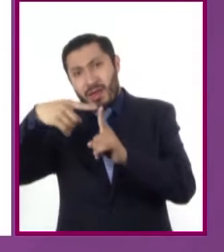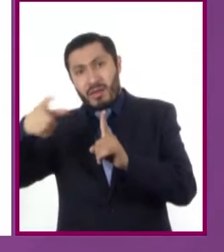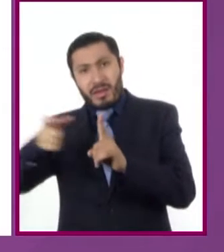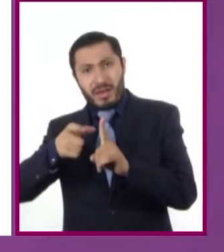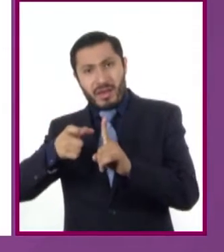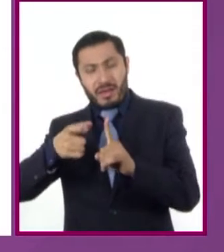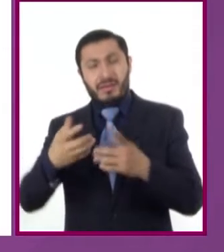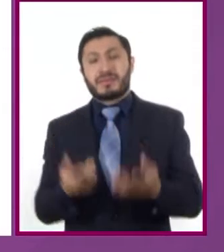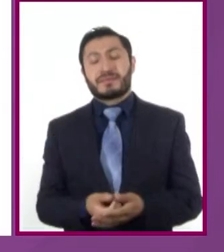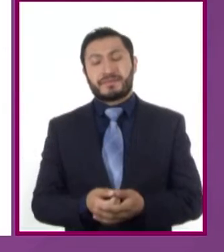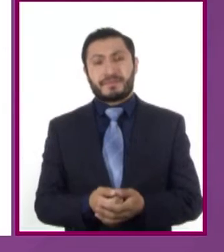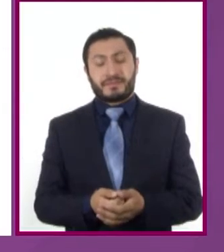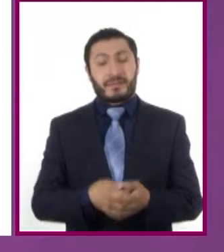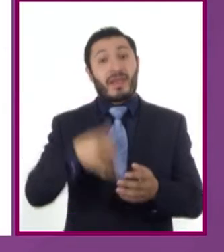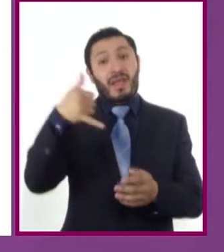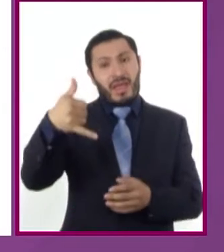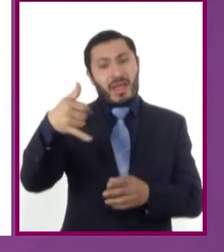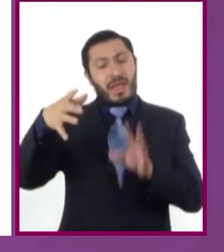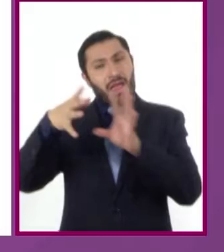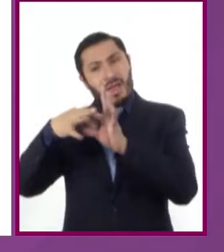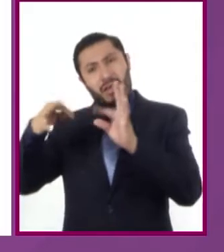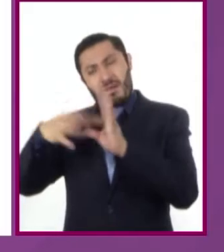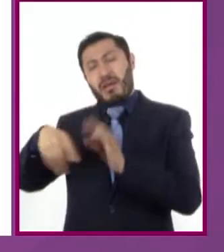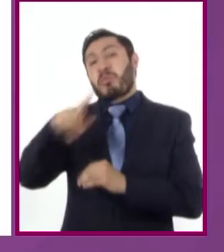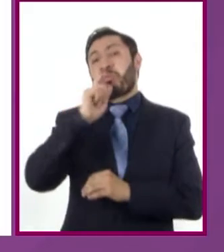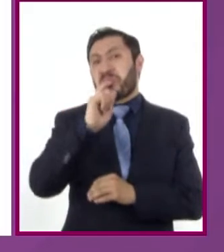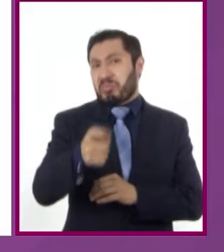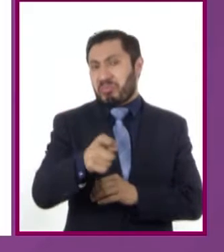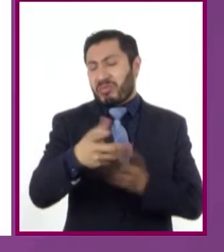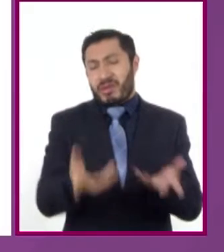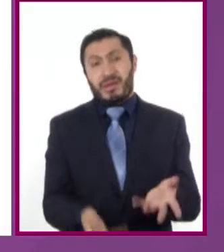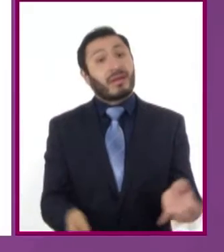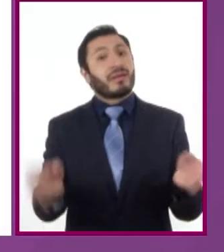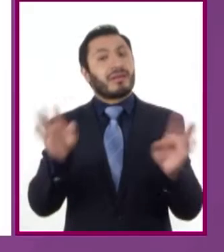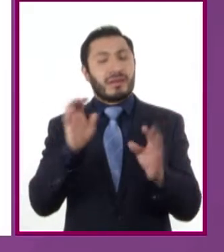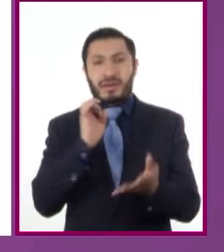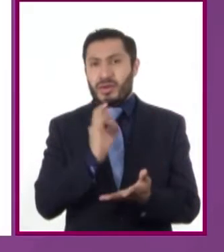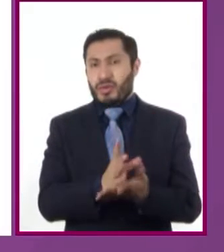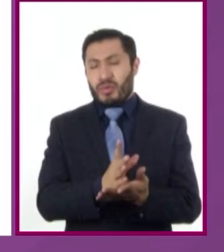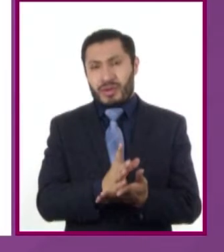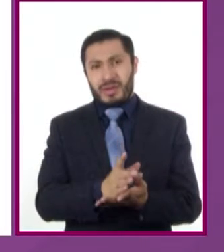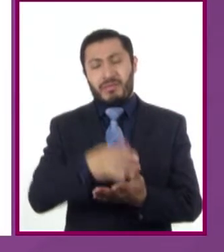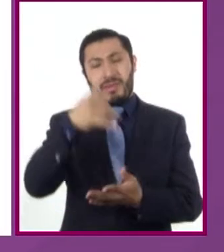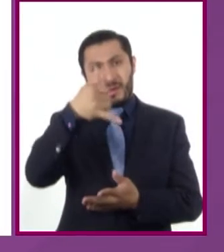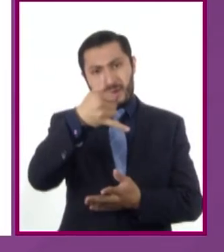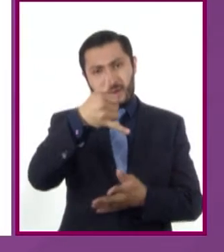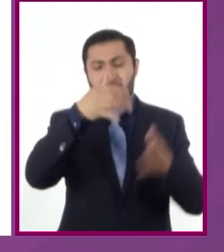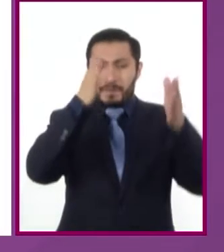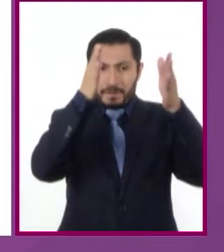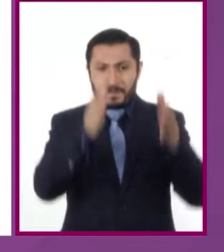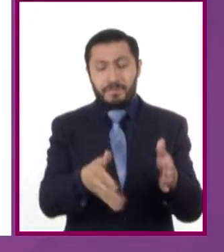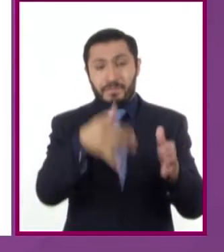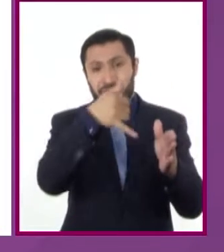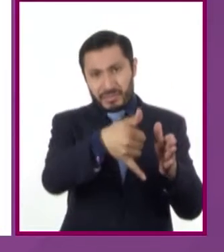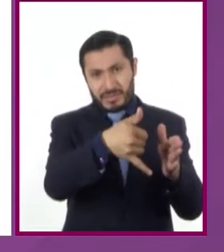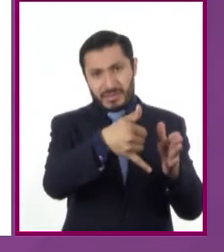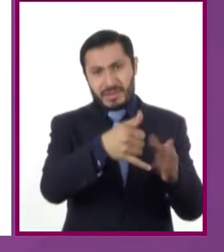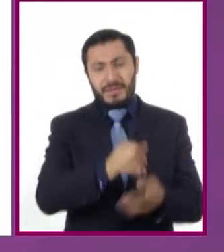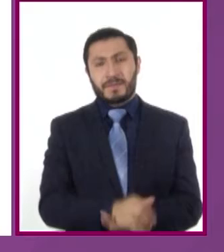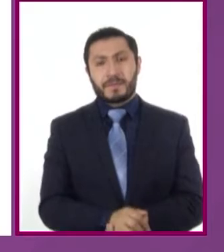X, despejemos Y. Es decir, vamos a dejar sola a la literal Y.